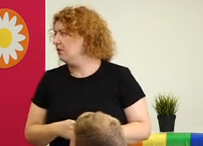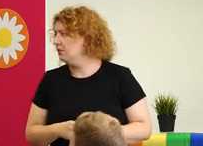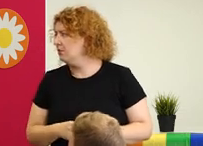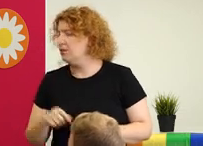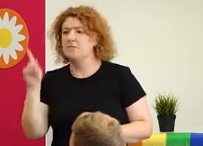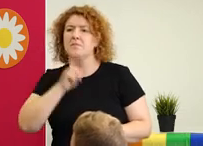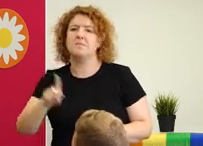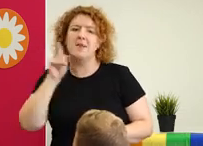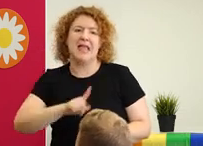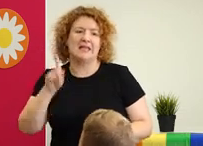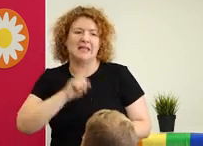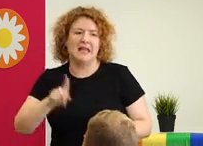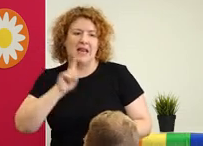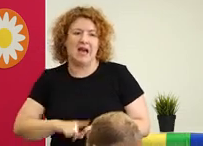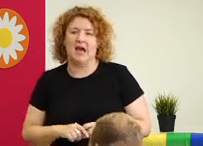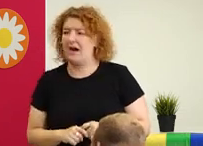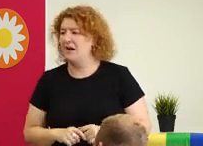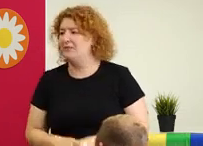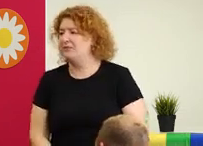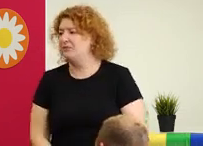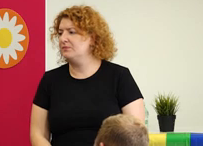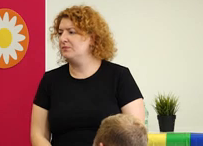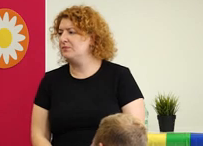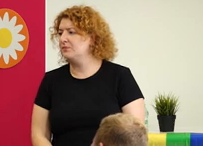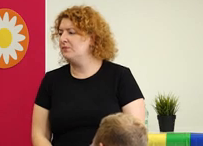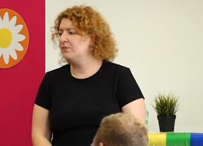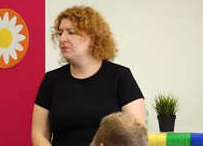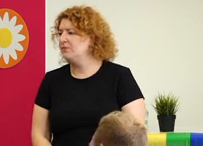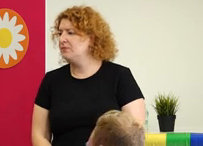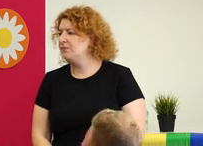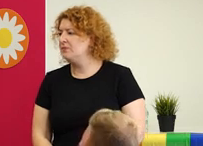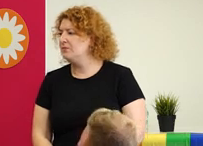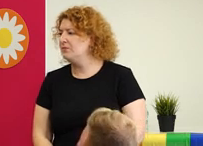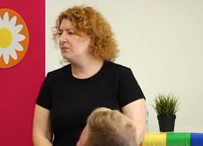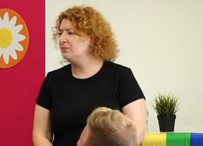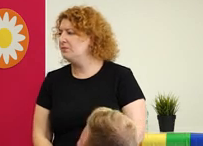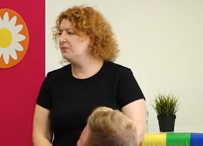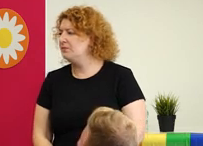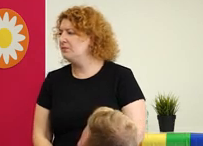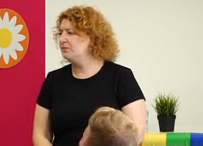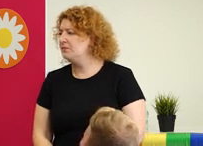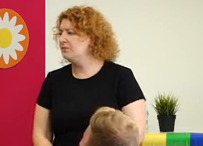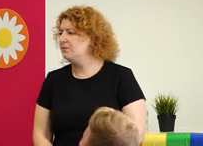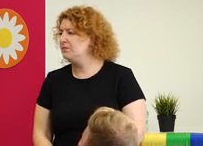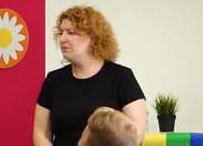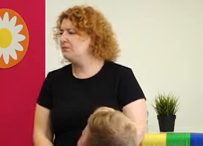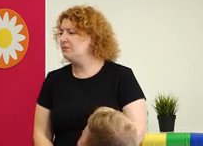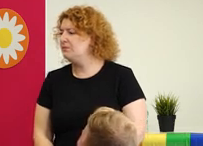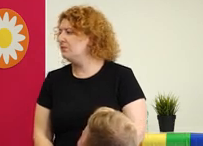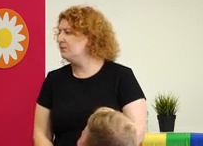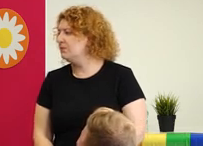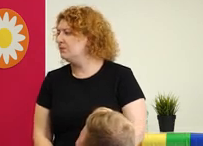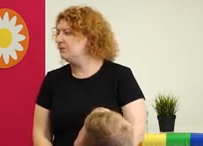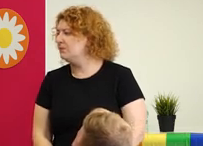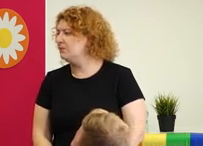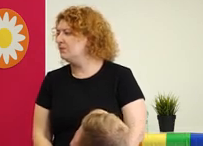Ayuso recortó la ley trans y LGTBI de Madrid, está en prensa, no lo digo, el mismo día